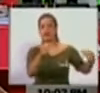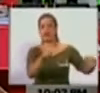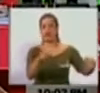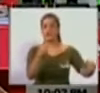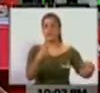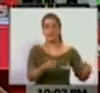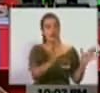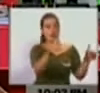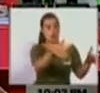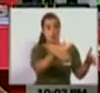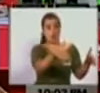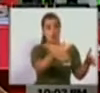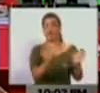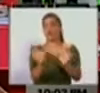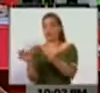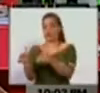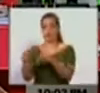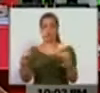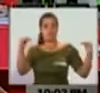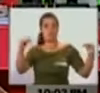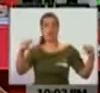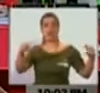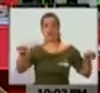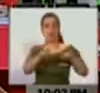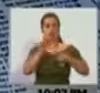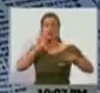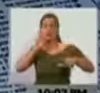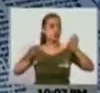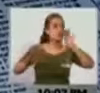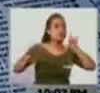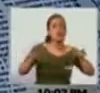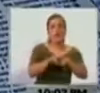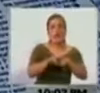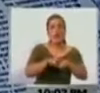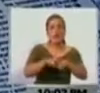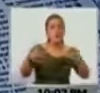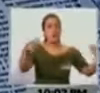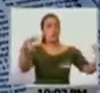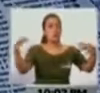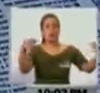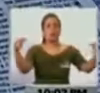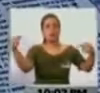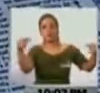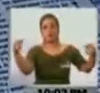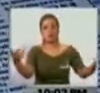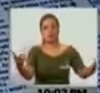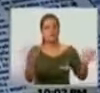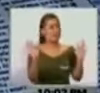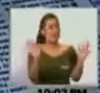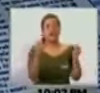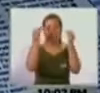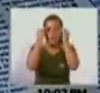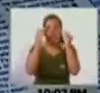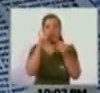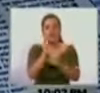corruptas. Si queremos enfrentar la corrupción, debemos estudiar la disolución de este